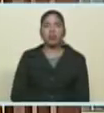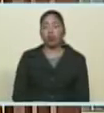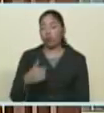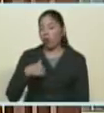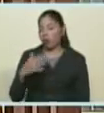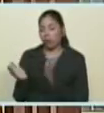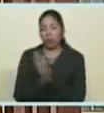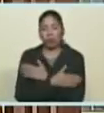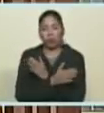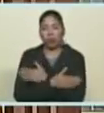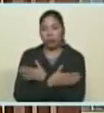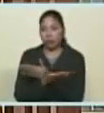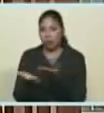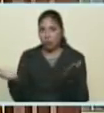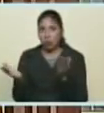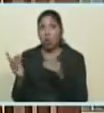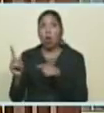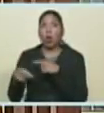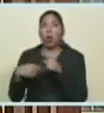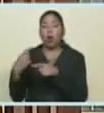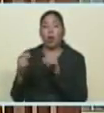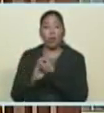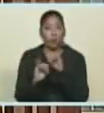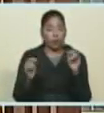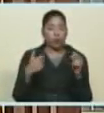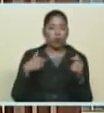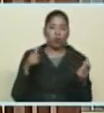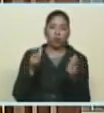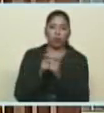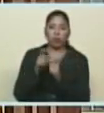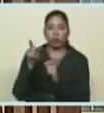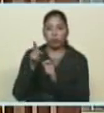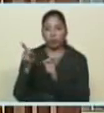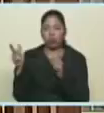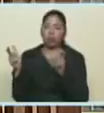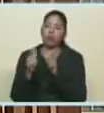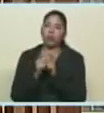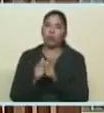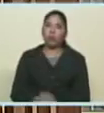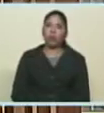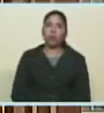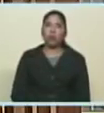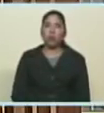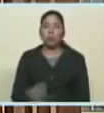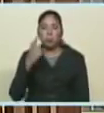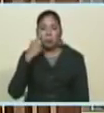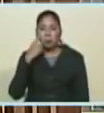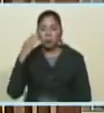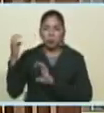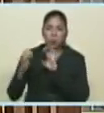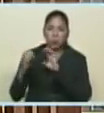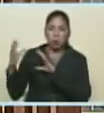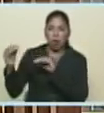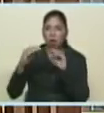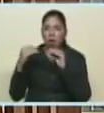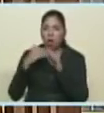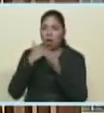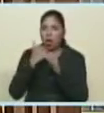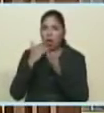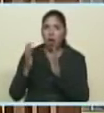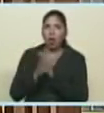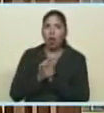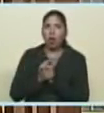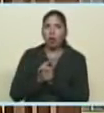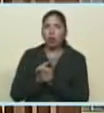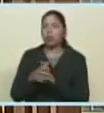felicito desde aquí. Me voy a reunir con él al salir de esta reunión para revisar el plan anticorrupción y el plan